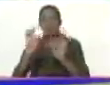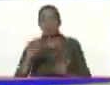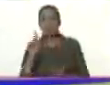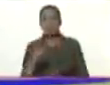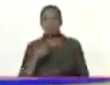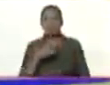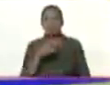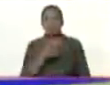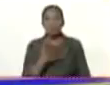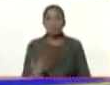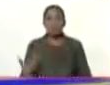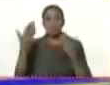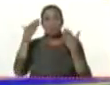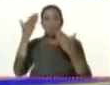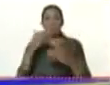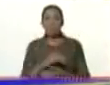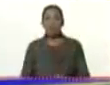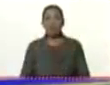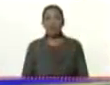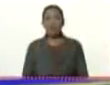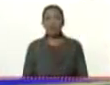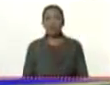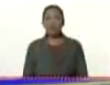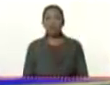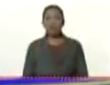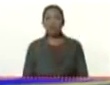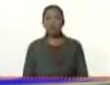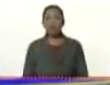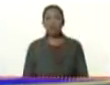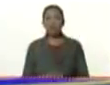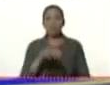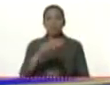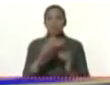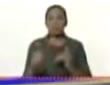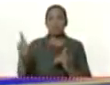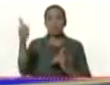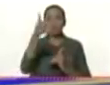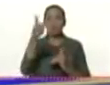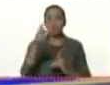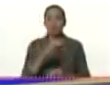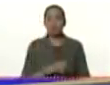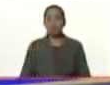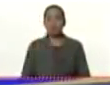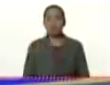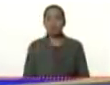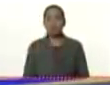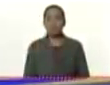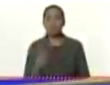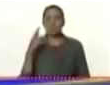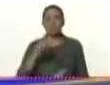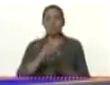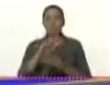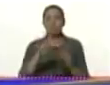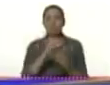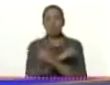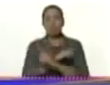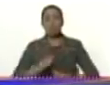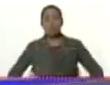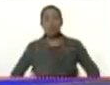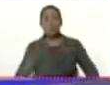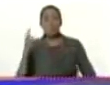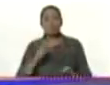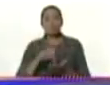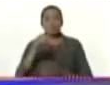Quiero saludar a el Estado Mayor Superior, presente de la Fuerza Armada